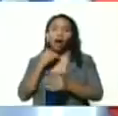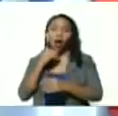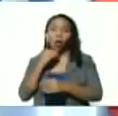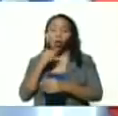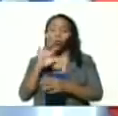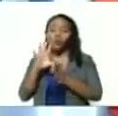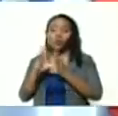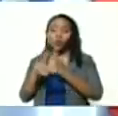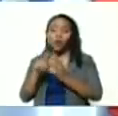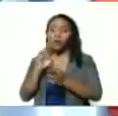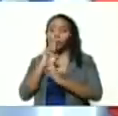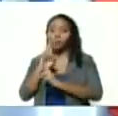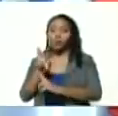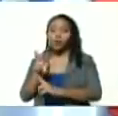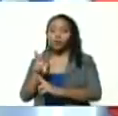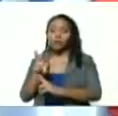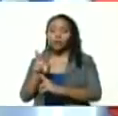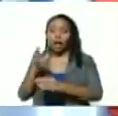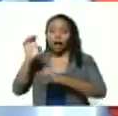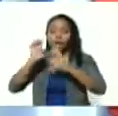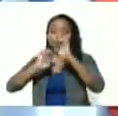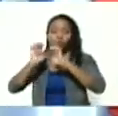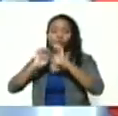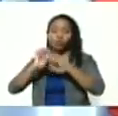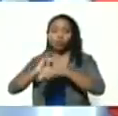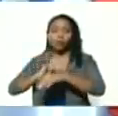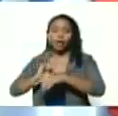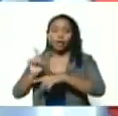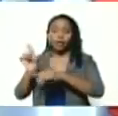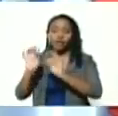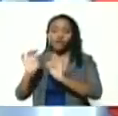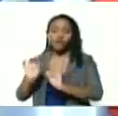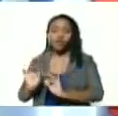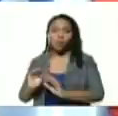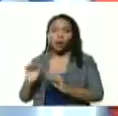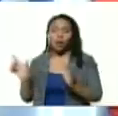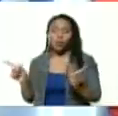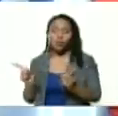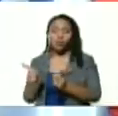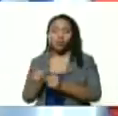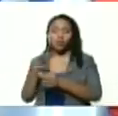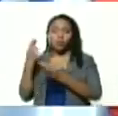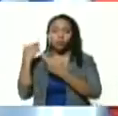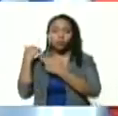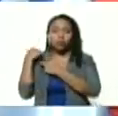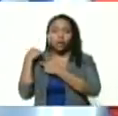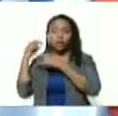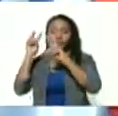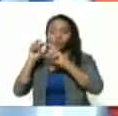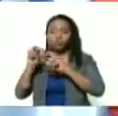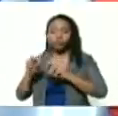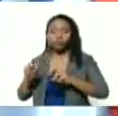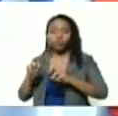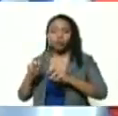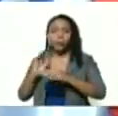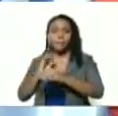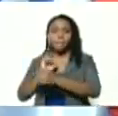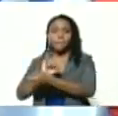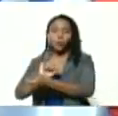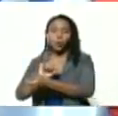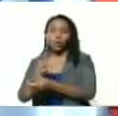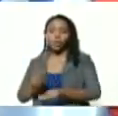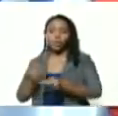resultado distinto a la evaluación médica, para de esta manera minimizar la responsabilidad del investigado detenido y otorgarle